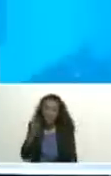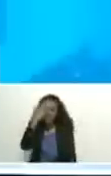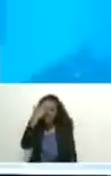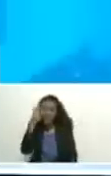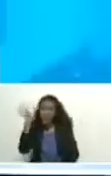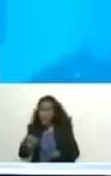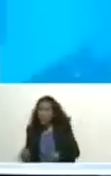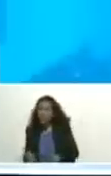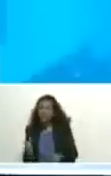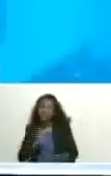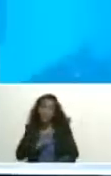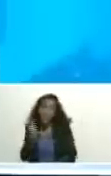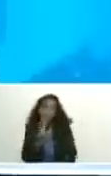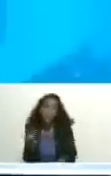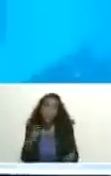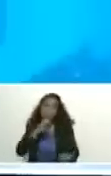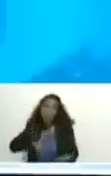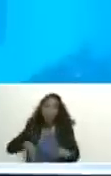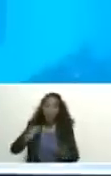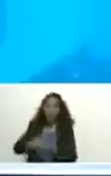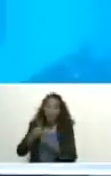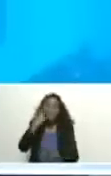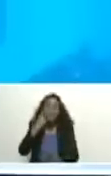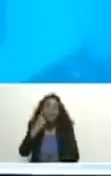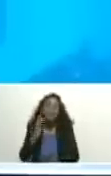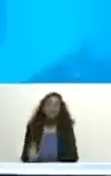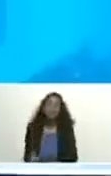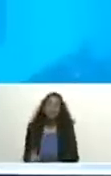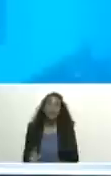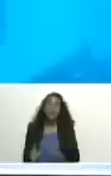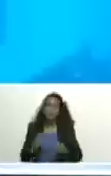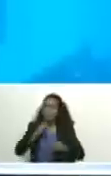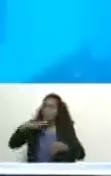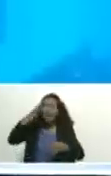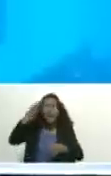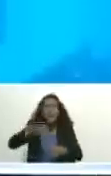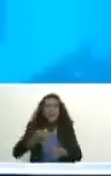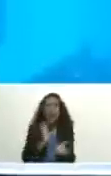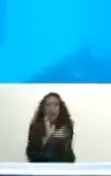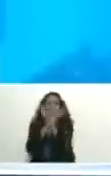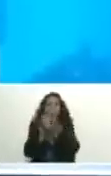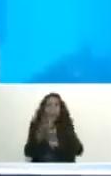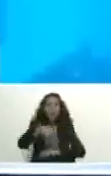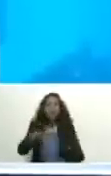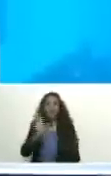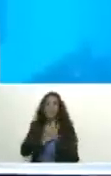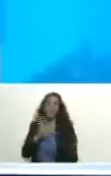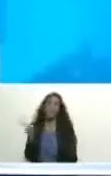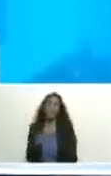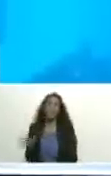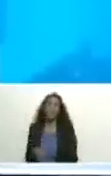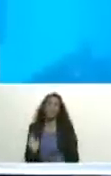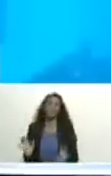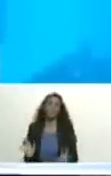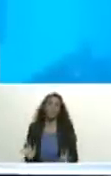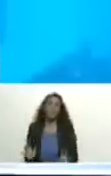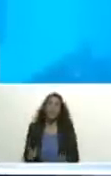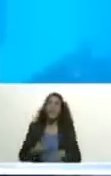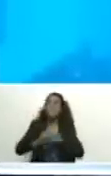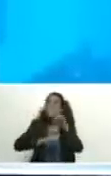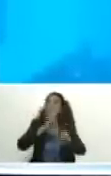La Guayana Esequiba es por historia, por tradición y por realidad geopolítica territorio venezolano. Deben